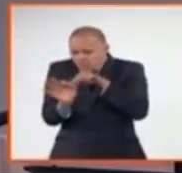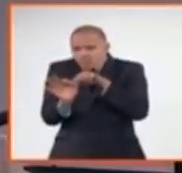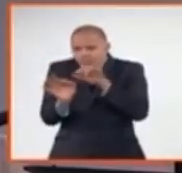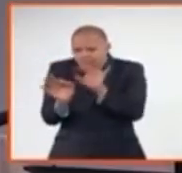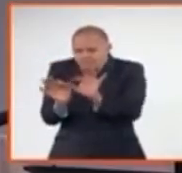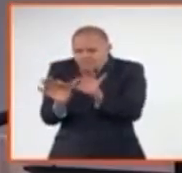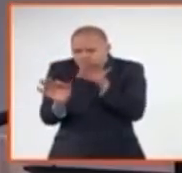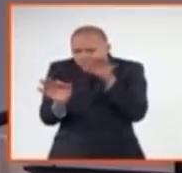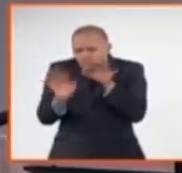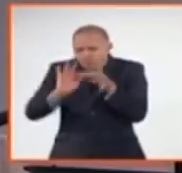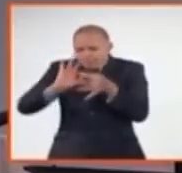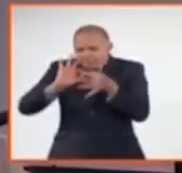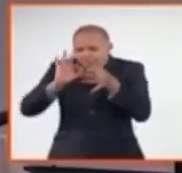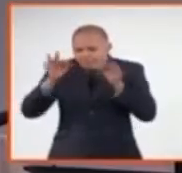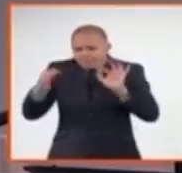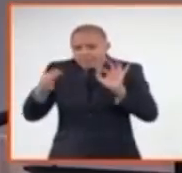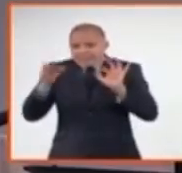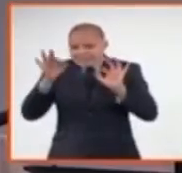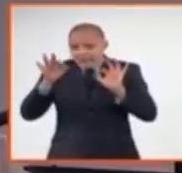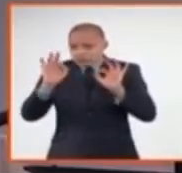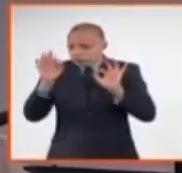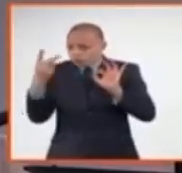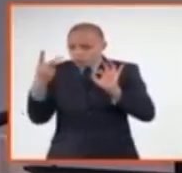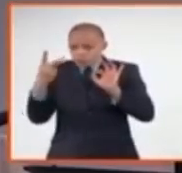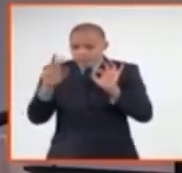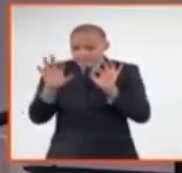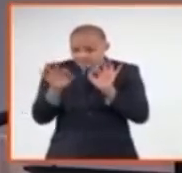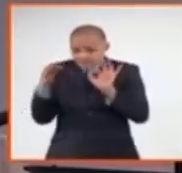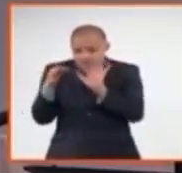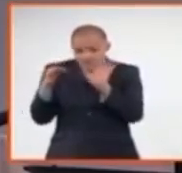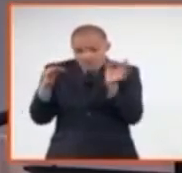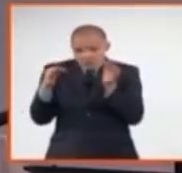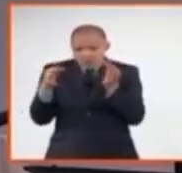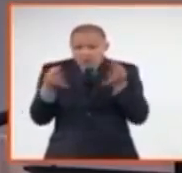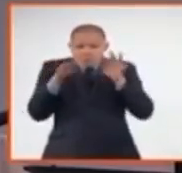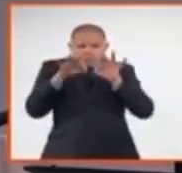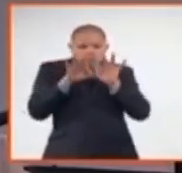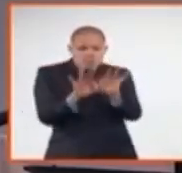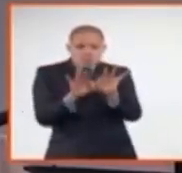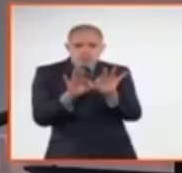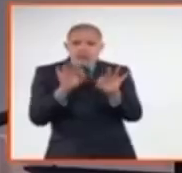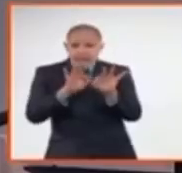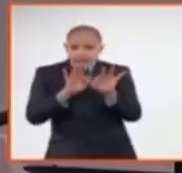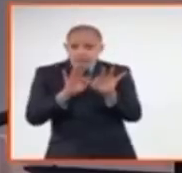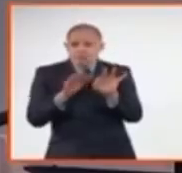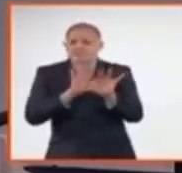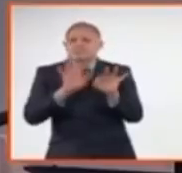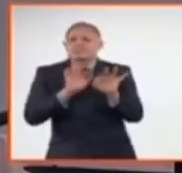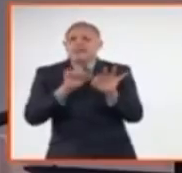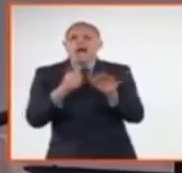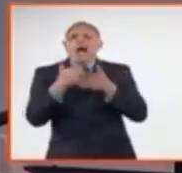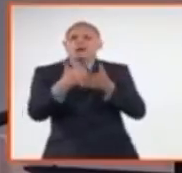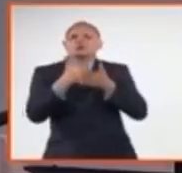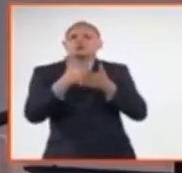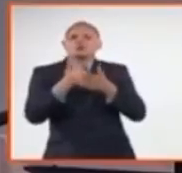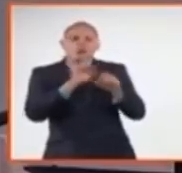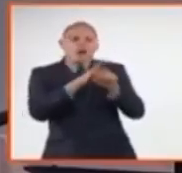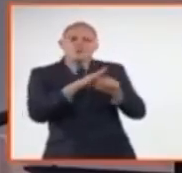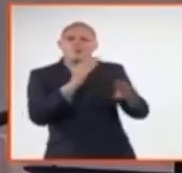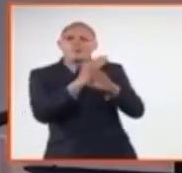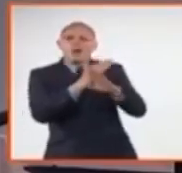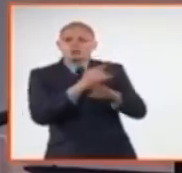veces que las vacunas de sus unidades que trabajamos nosotros que son de su unidad proteicas son vacunas muy seguras gandhi